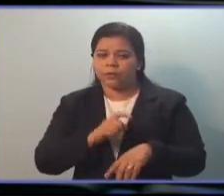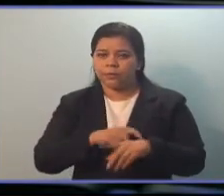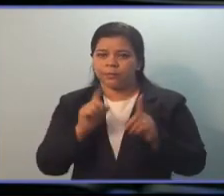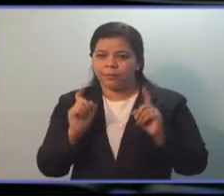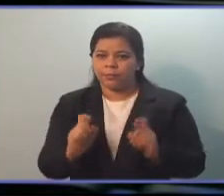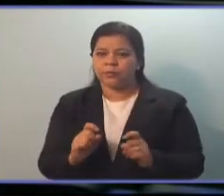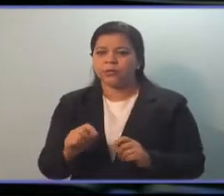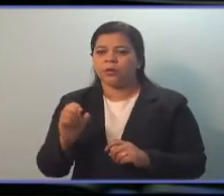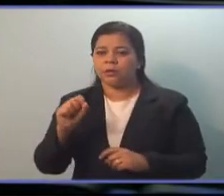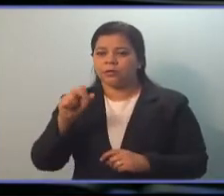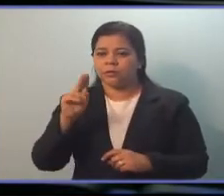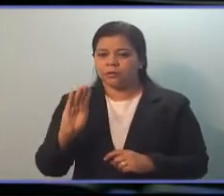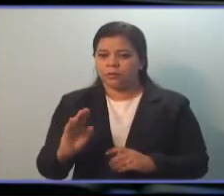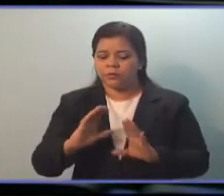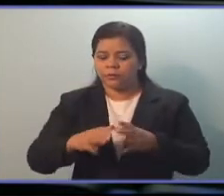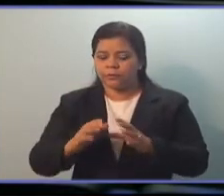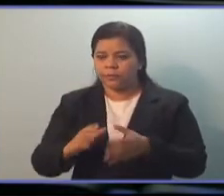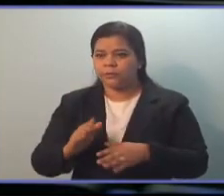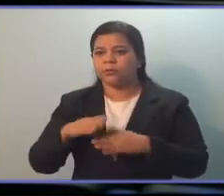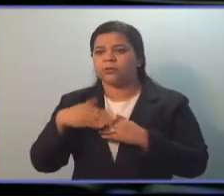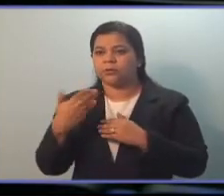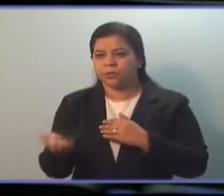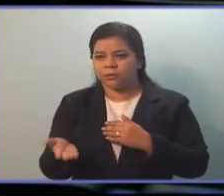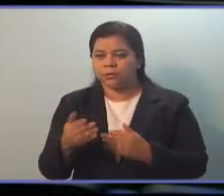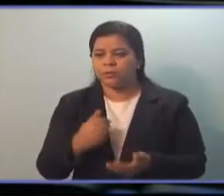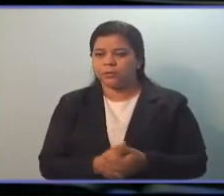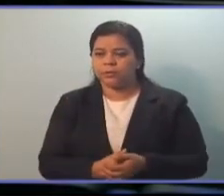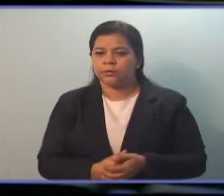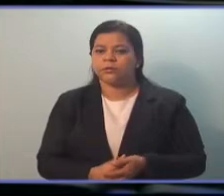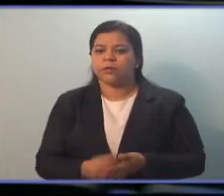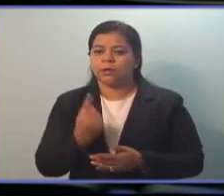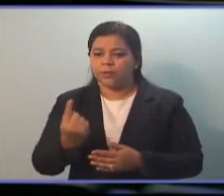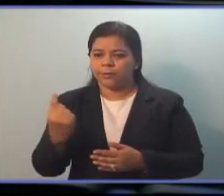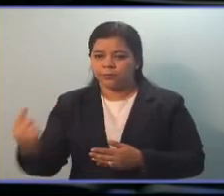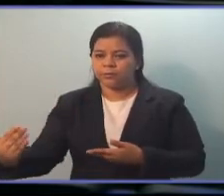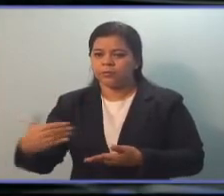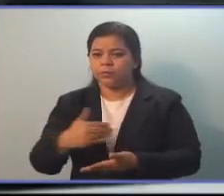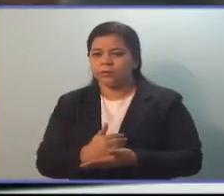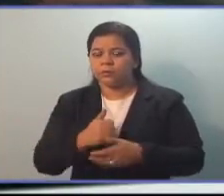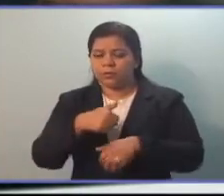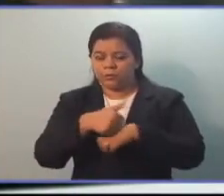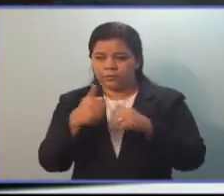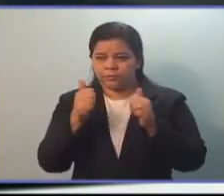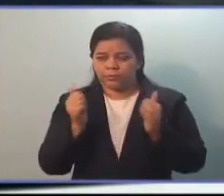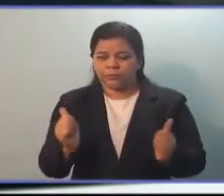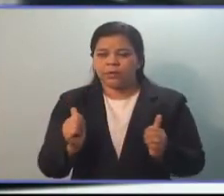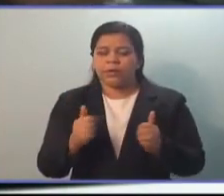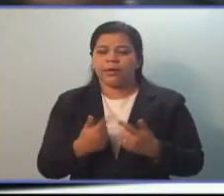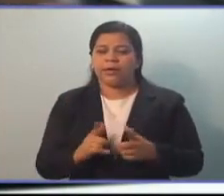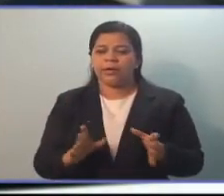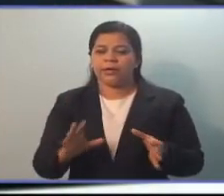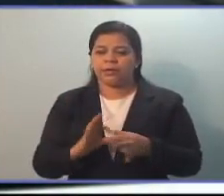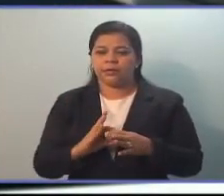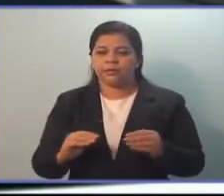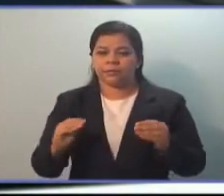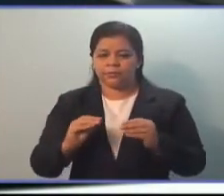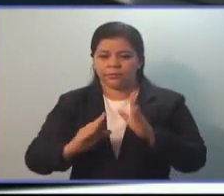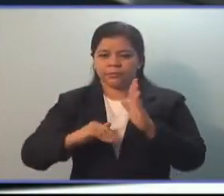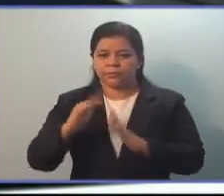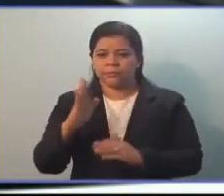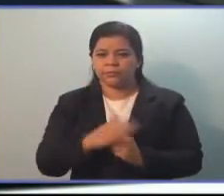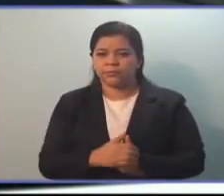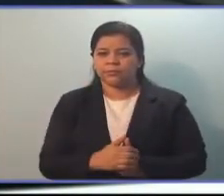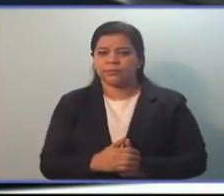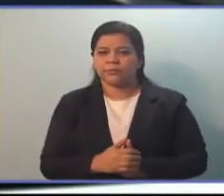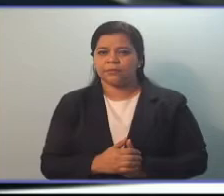miembros de la subcomisión y posteriormente de los asistentes esta mañana se hacen algunas preguntas